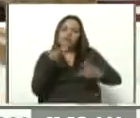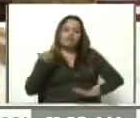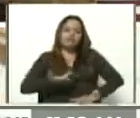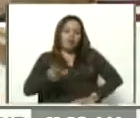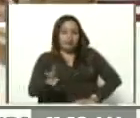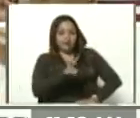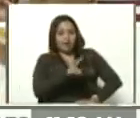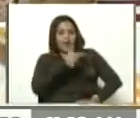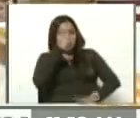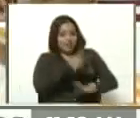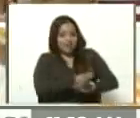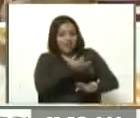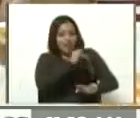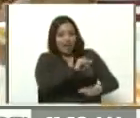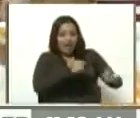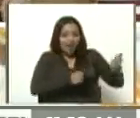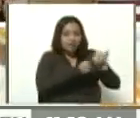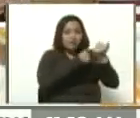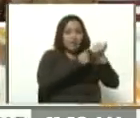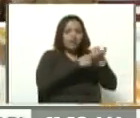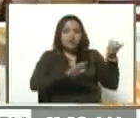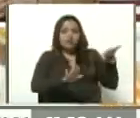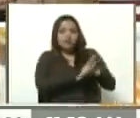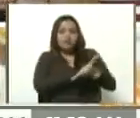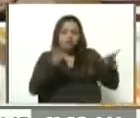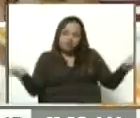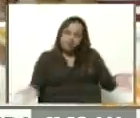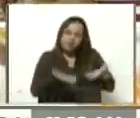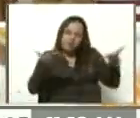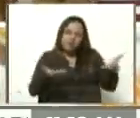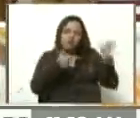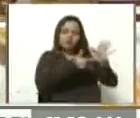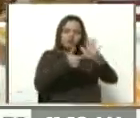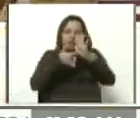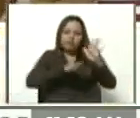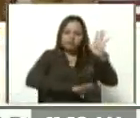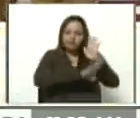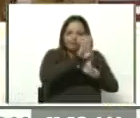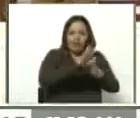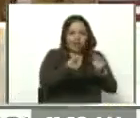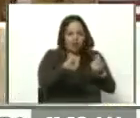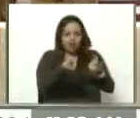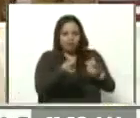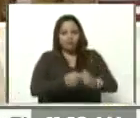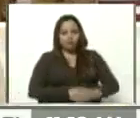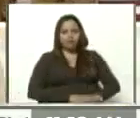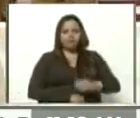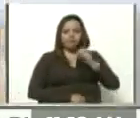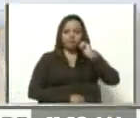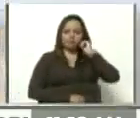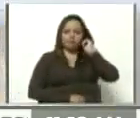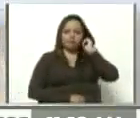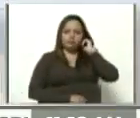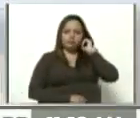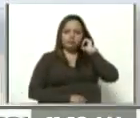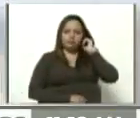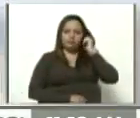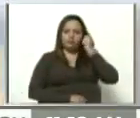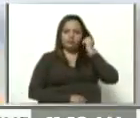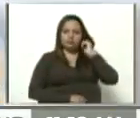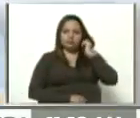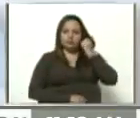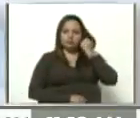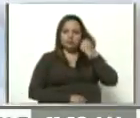Venezuela, que debe ser capitalizada en función de promover y proyectar el crecimiento económico con desarrollo. Es importante eso. El tema